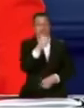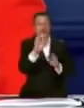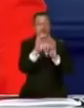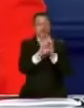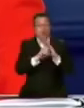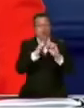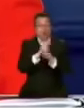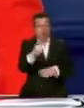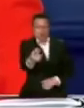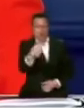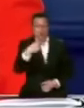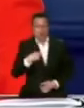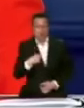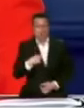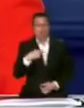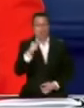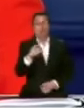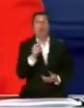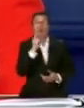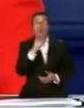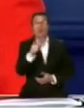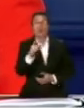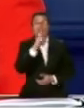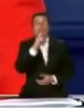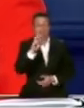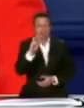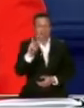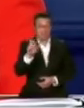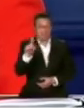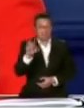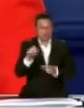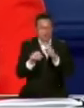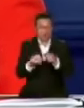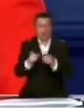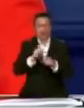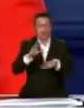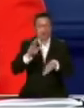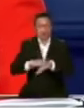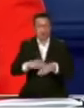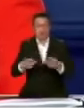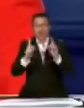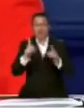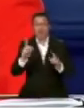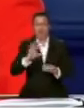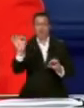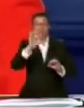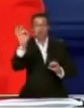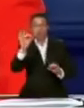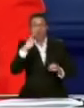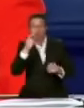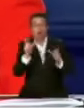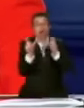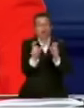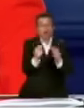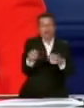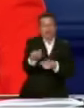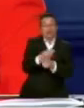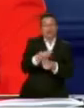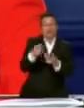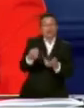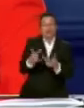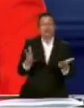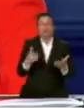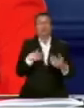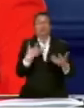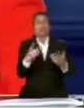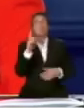constitucional ¿cuál? En mi contra. Que cinco Renato capítulos. Traverso, que cinco Renato capítulos. En no ninguno, señor, en ninguno, respecto de la pérdida de recursos